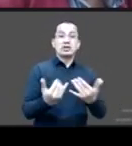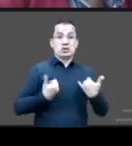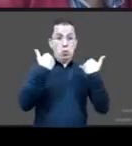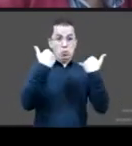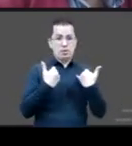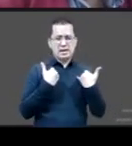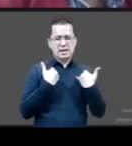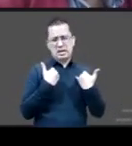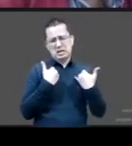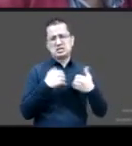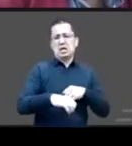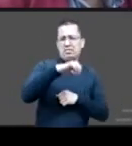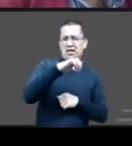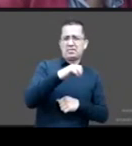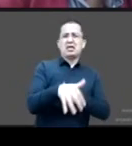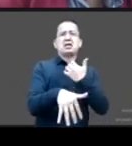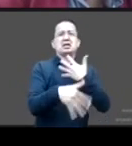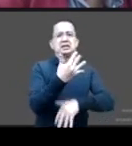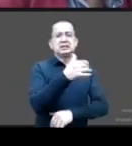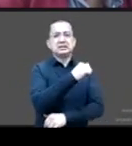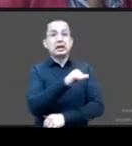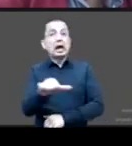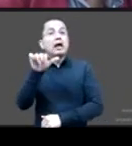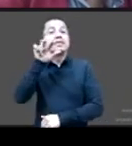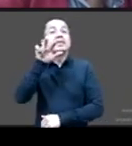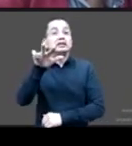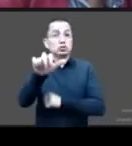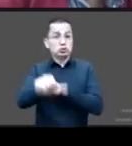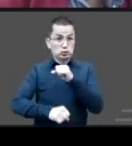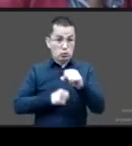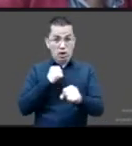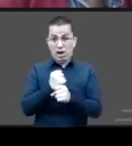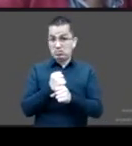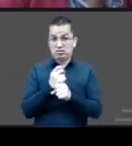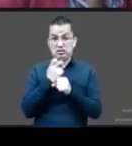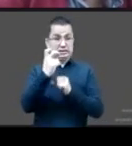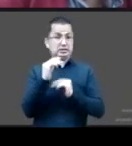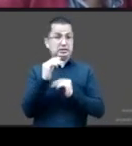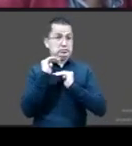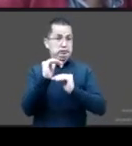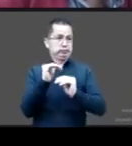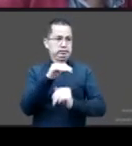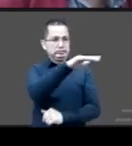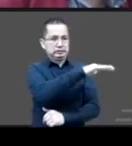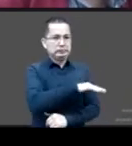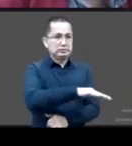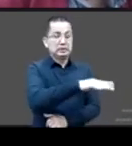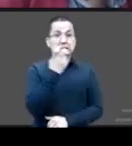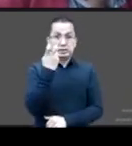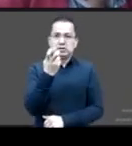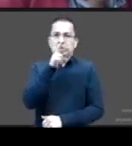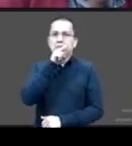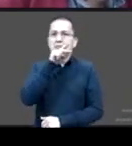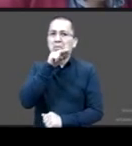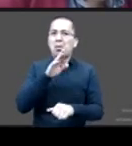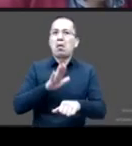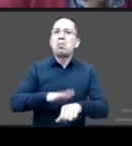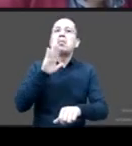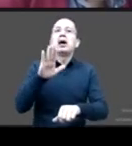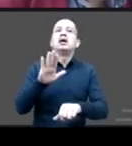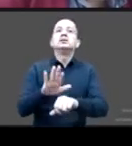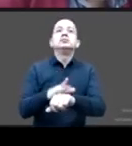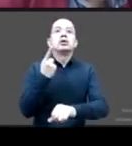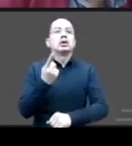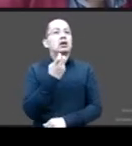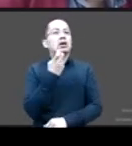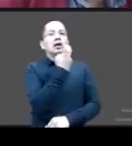18 años solo puse este rango de edad que es el más preocupante es donde empieza donde